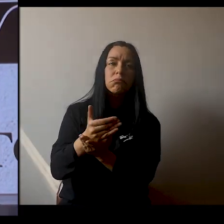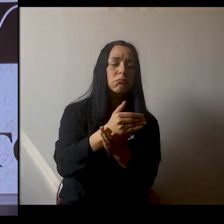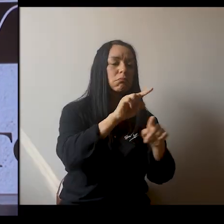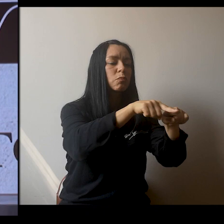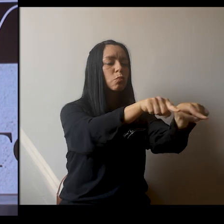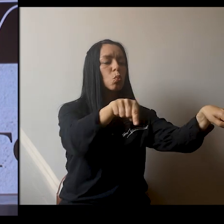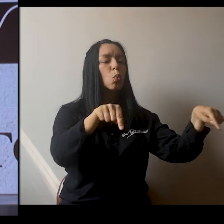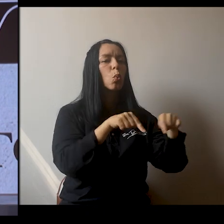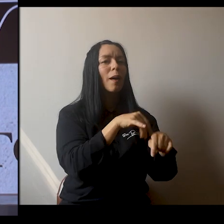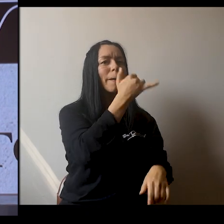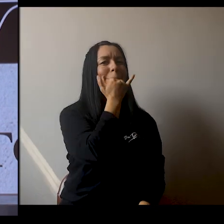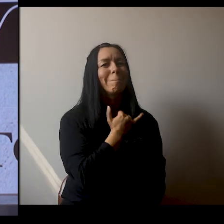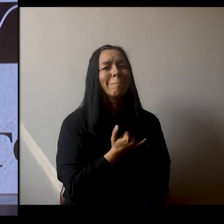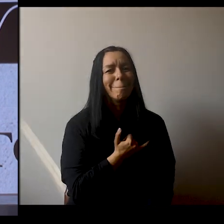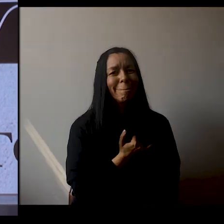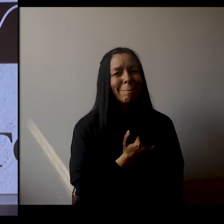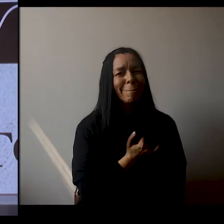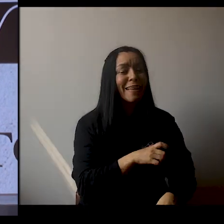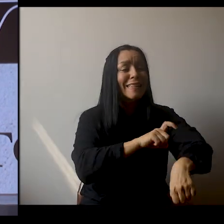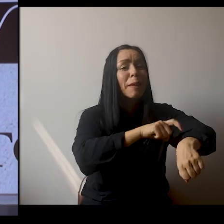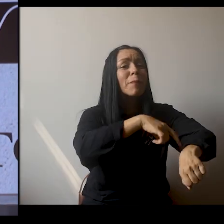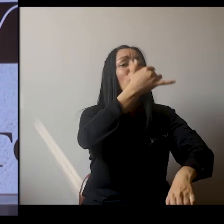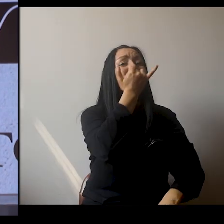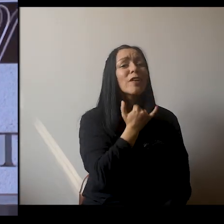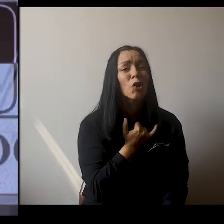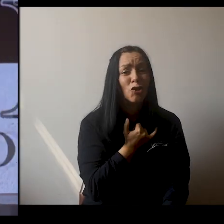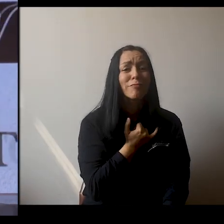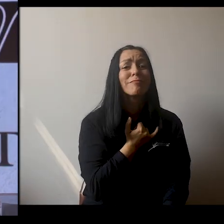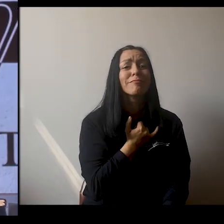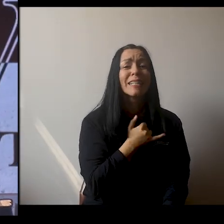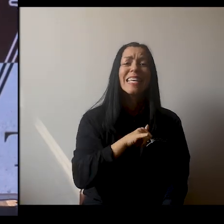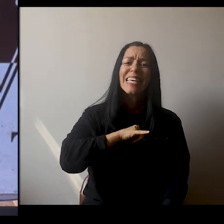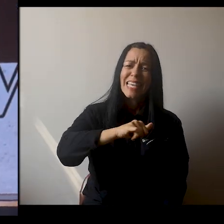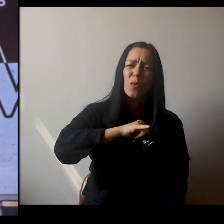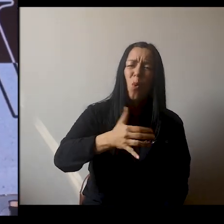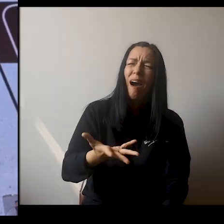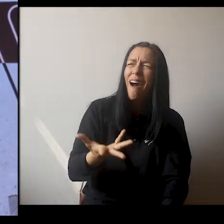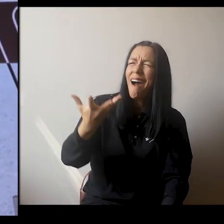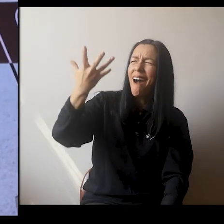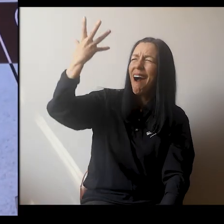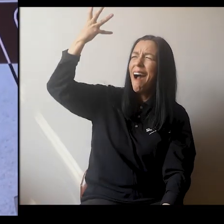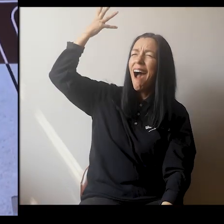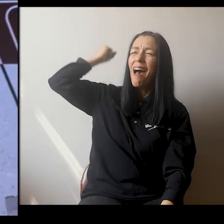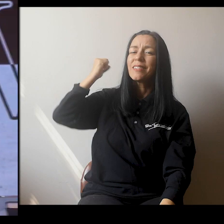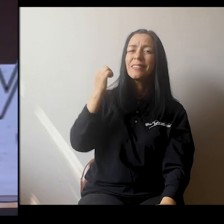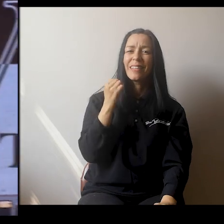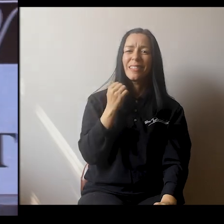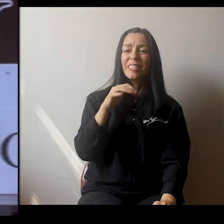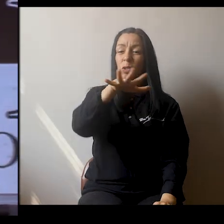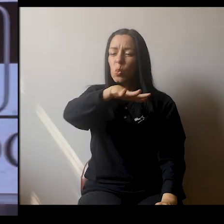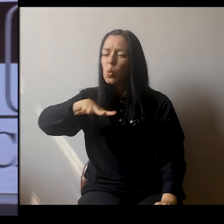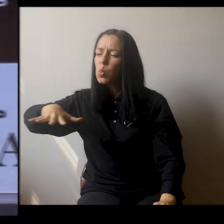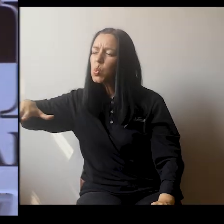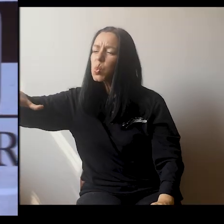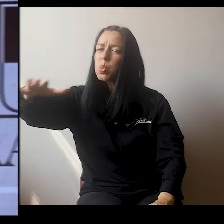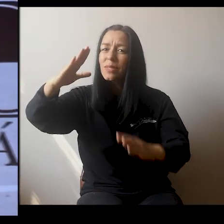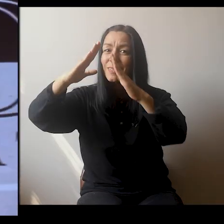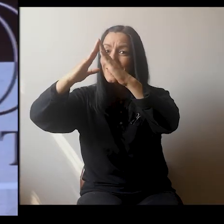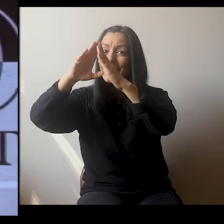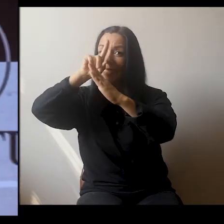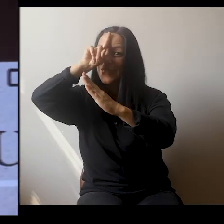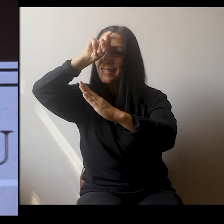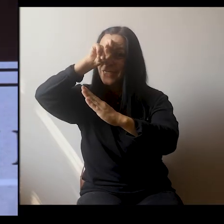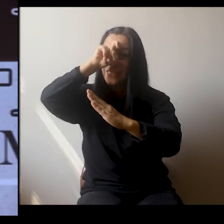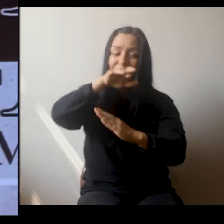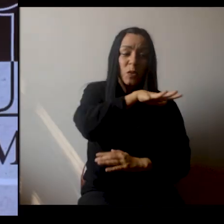lugar equivocado a la hora equivocada. Que no nos pase lo que le pudo haber pasado a uno de